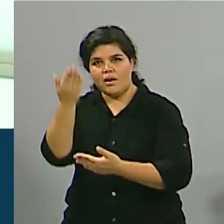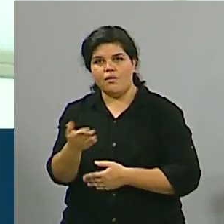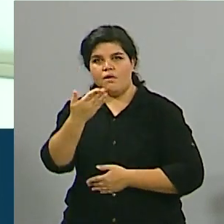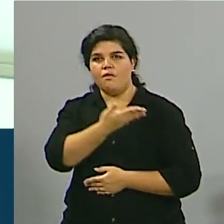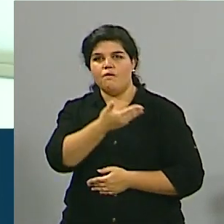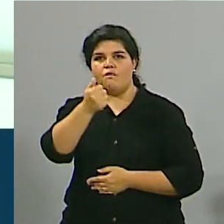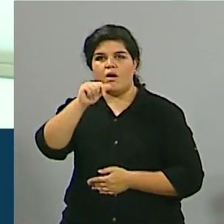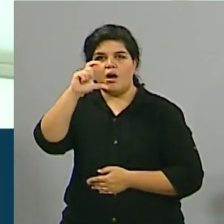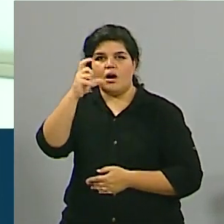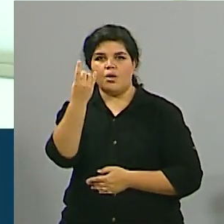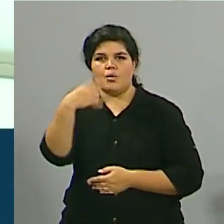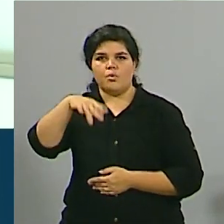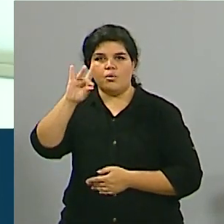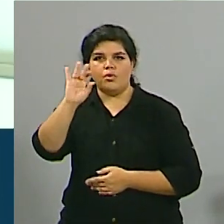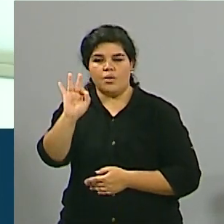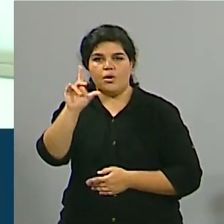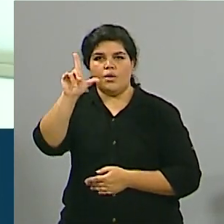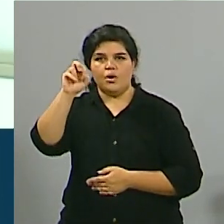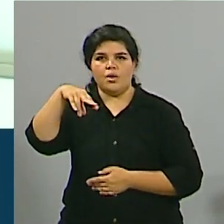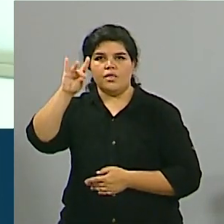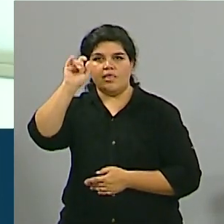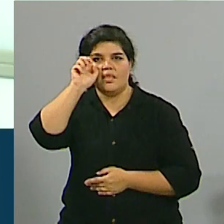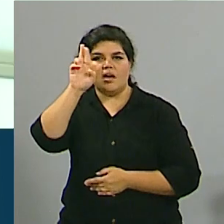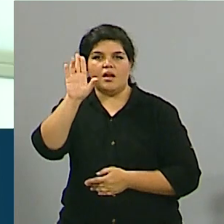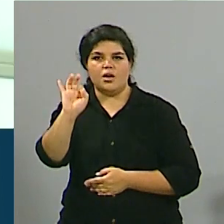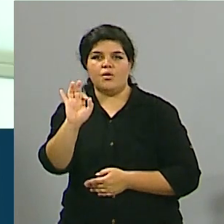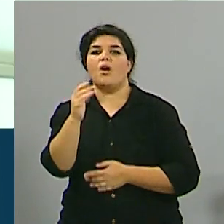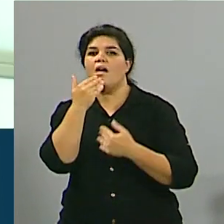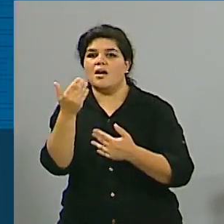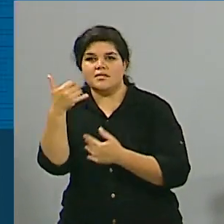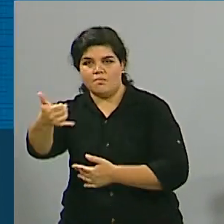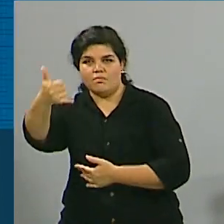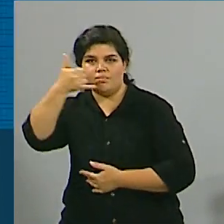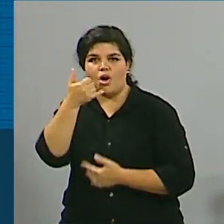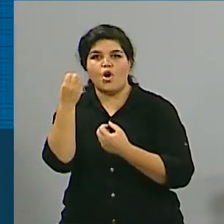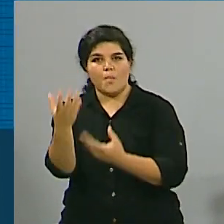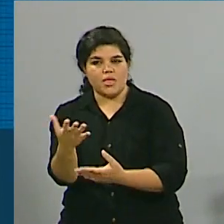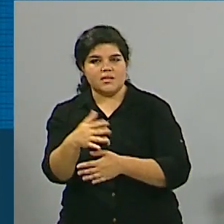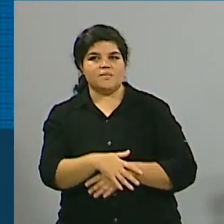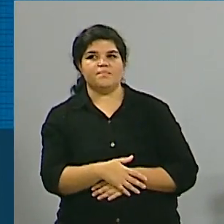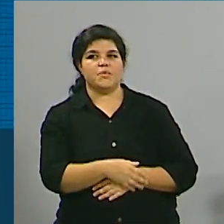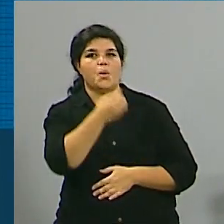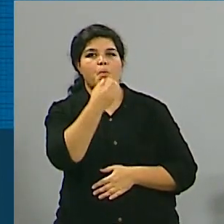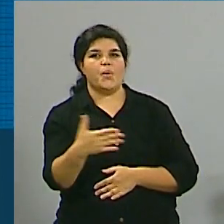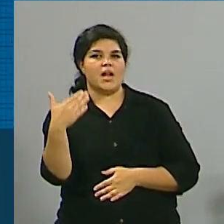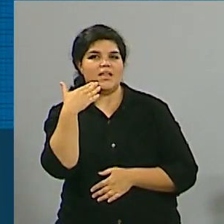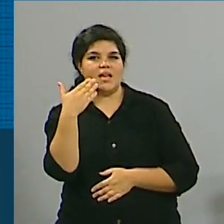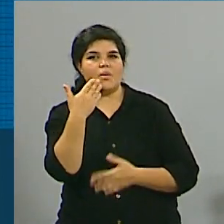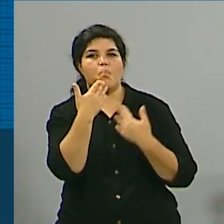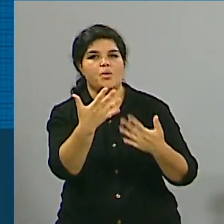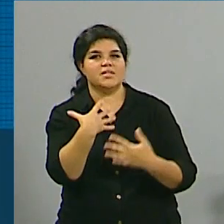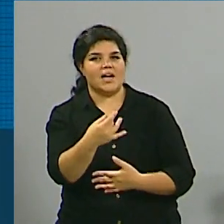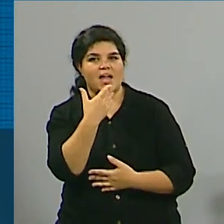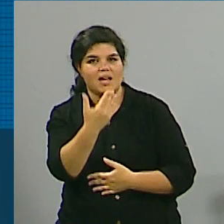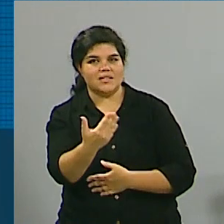Londero lo vamos a saludar y le vamos a dar la bienvenida. Facundo, gracias por atendernos. ¿Cómo estás? Buenas tardes, muchísimas gracias por la invitación.